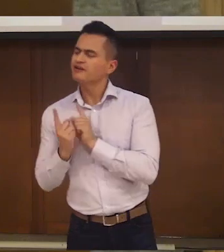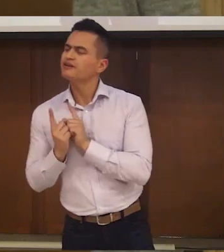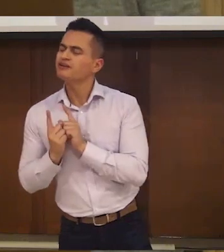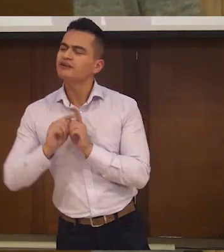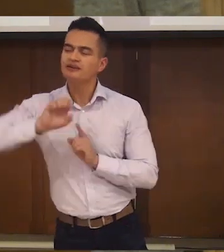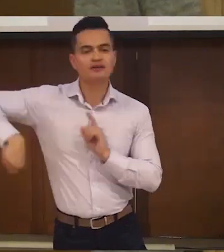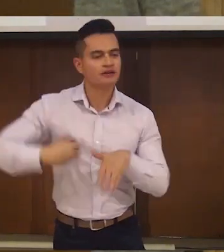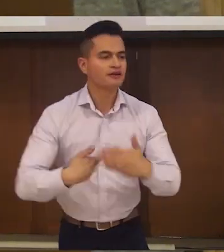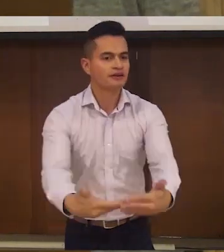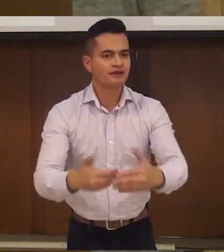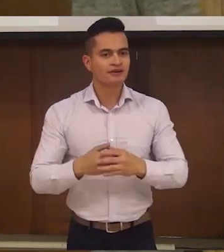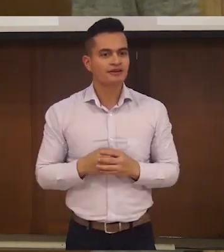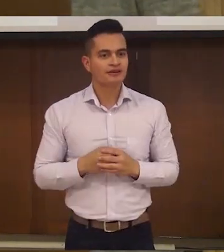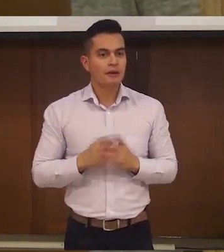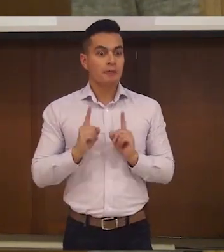pero si no, no existe.